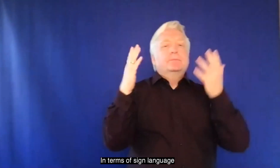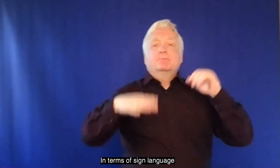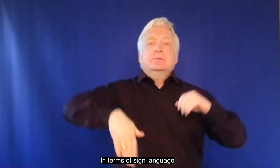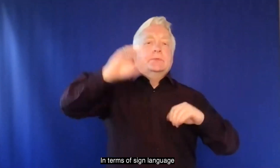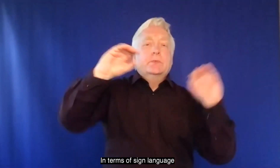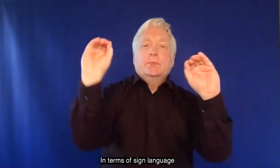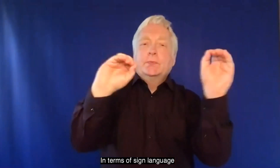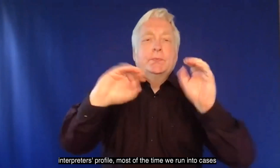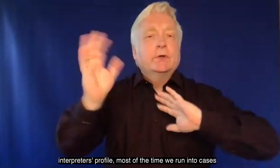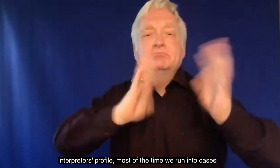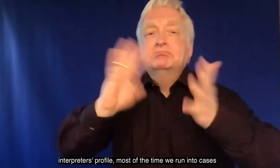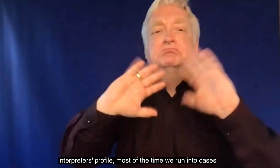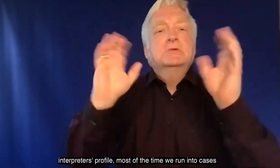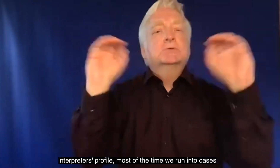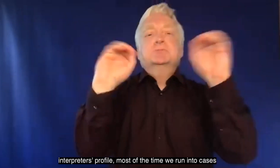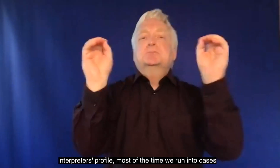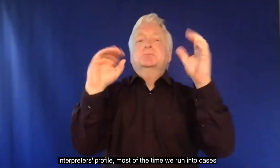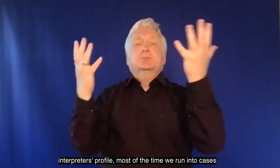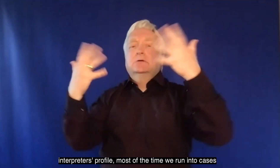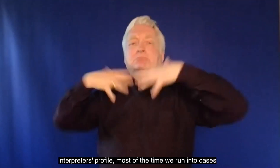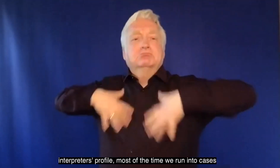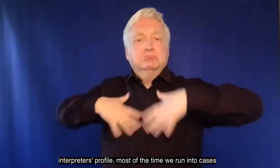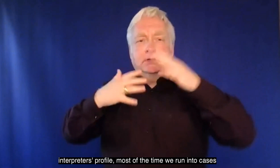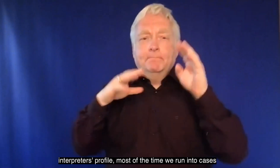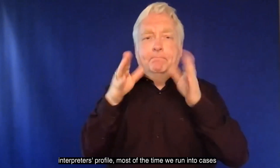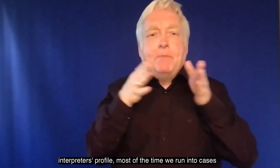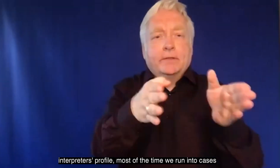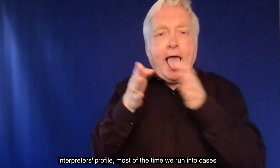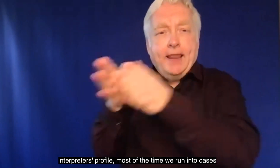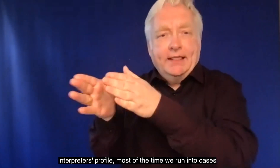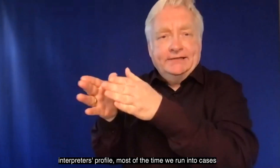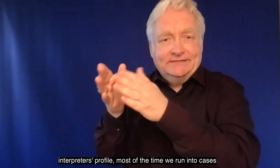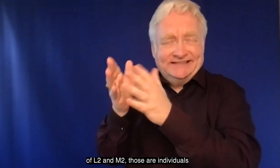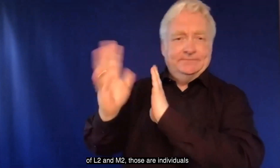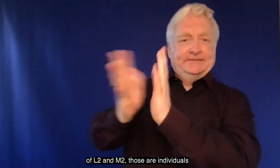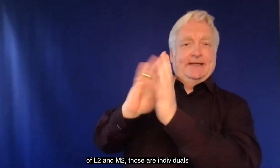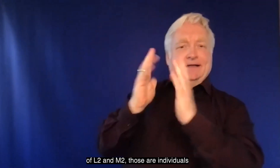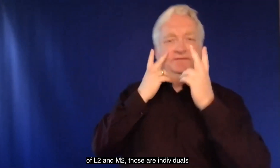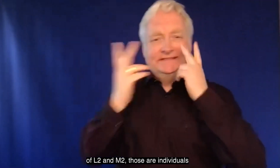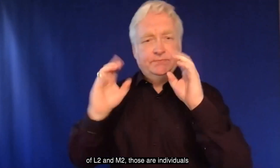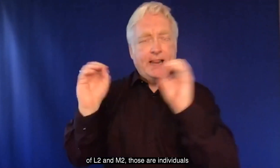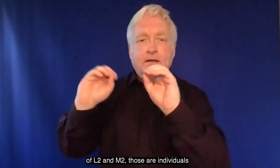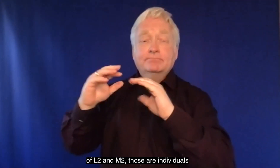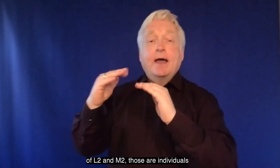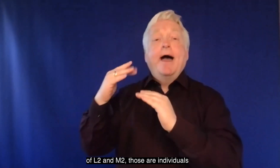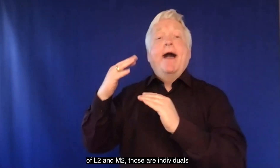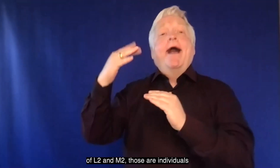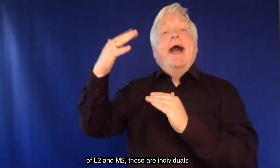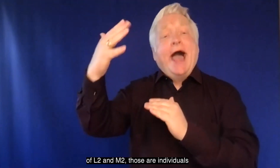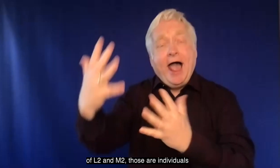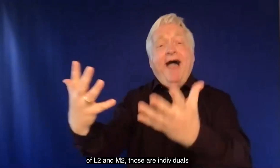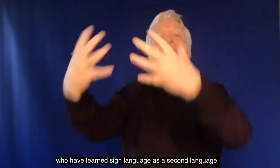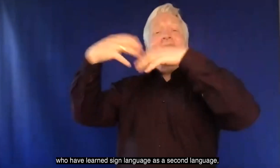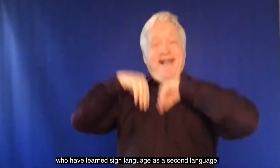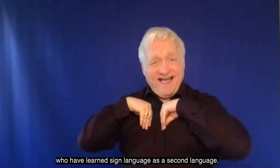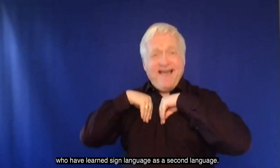personas que tienen un perfil L2-M2, que se llama. Son personas que han aprendido la lengua de signos como segunda lengua y como segunda modalidad también.